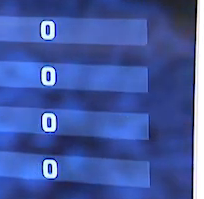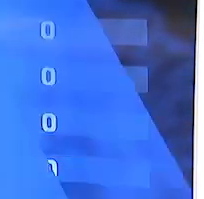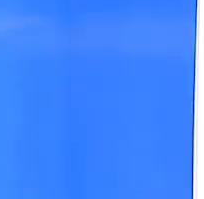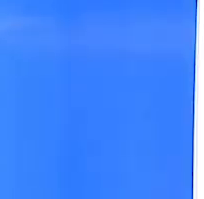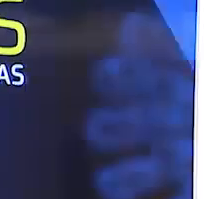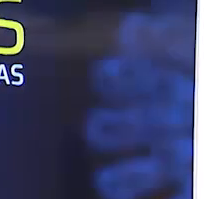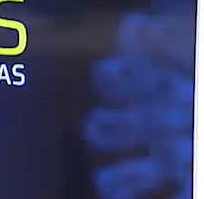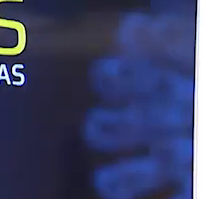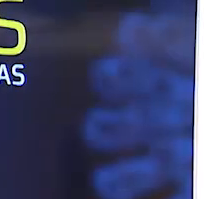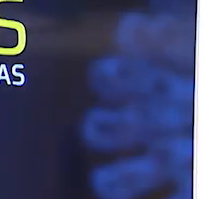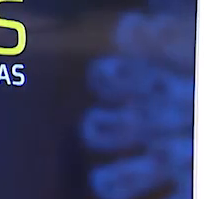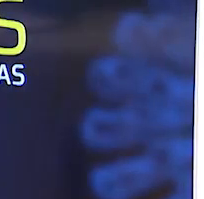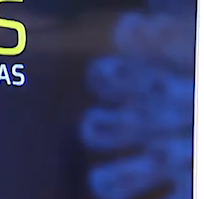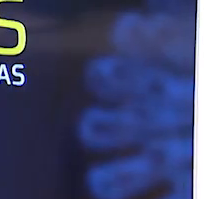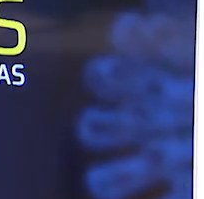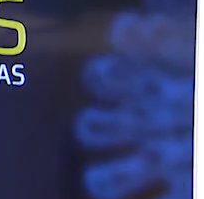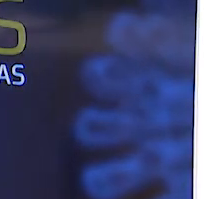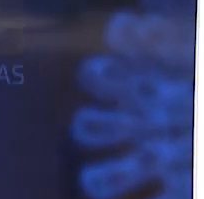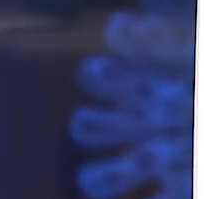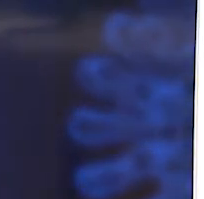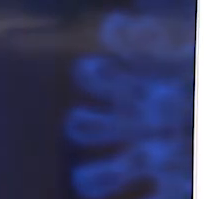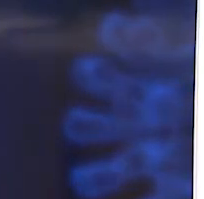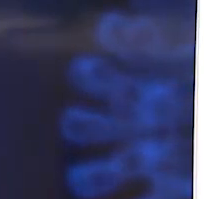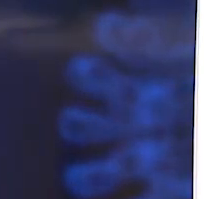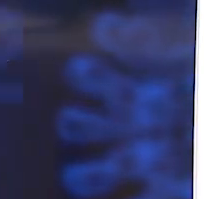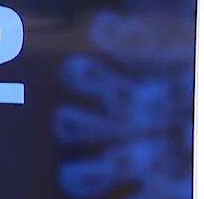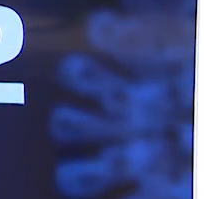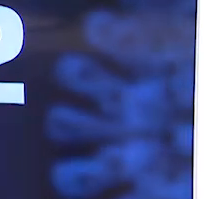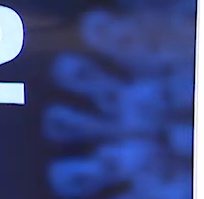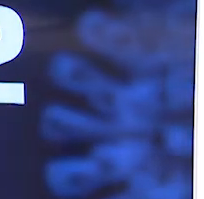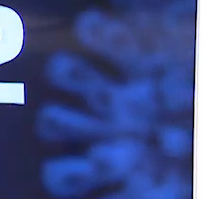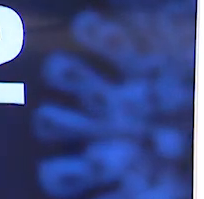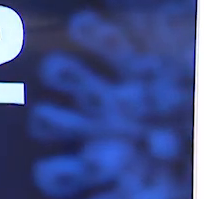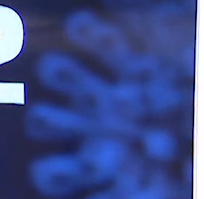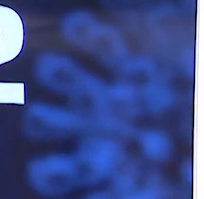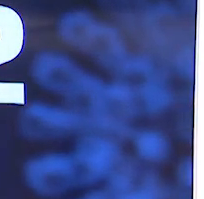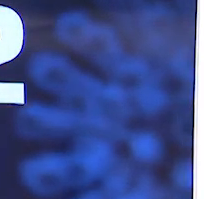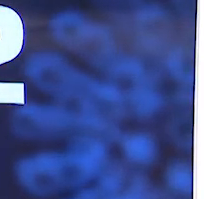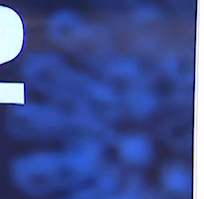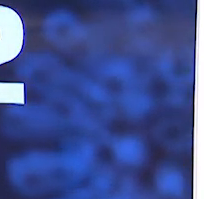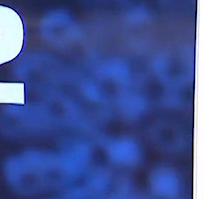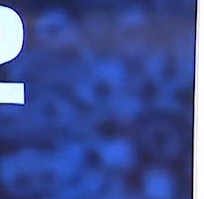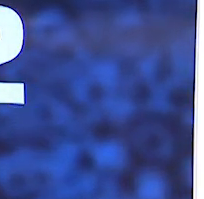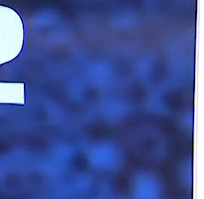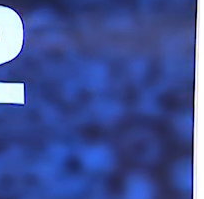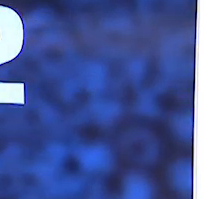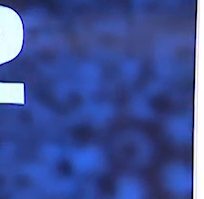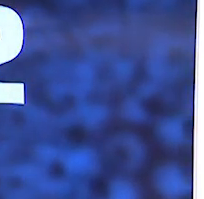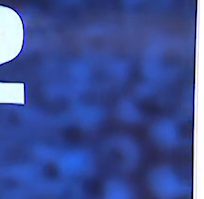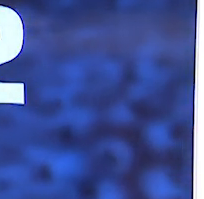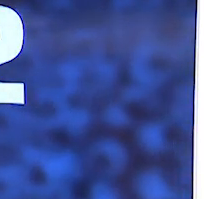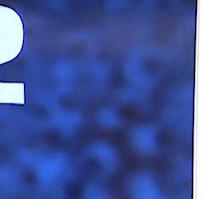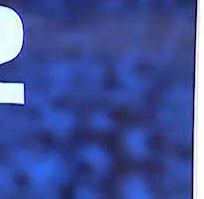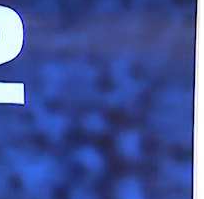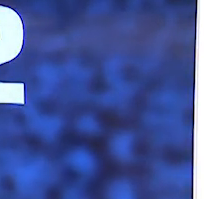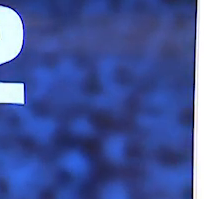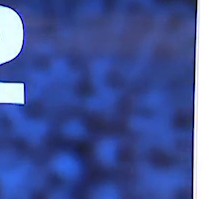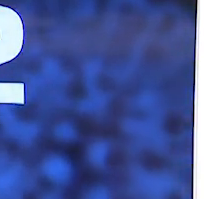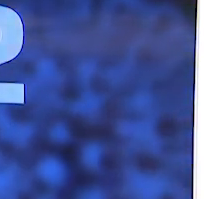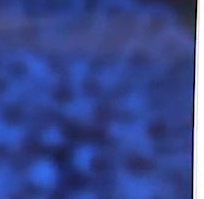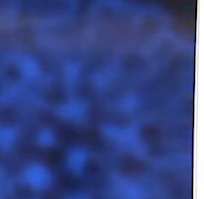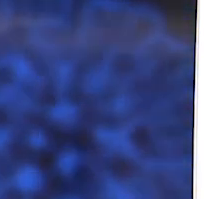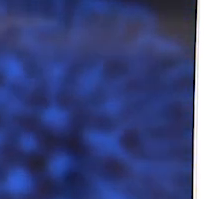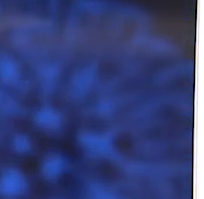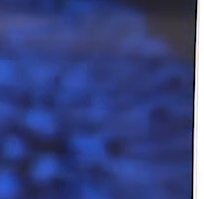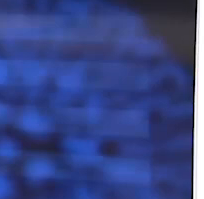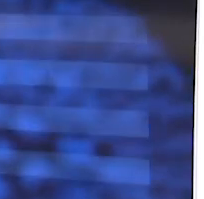el panorama en el departamento de Caldas. Mucha atención, porque de acuerdo a la entidad en salud, nos indica que son 7 nuevos